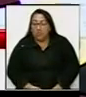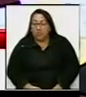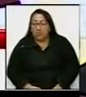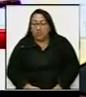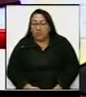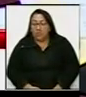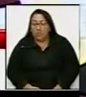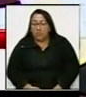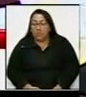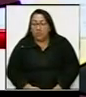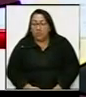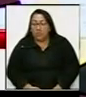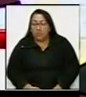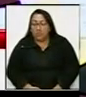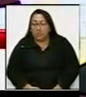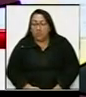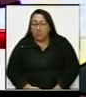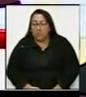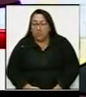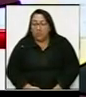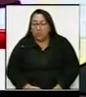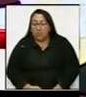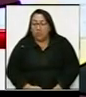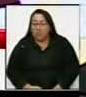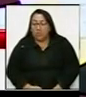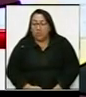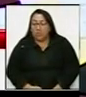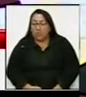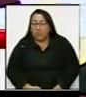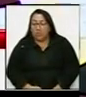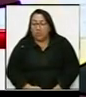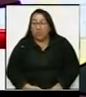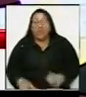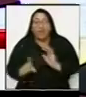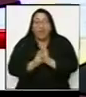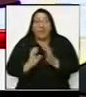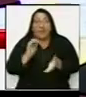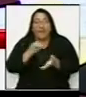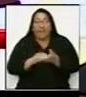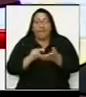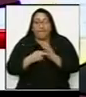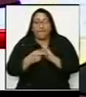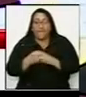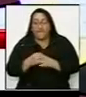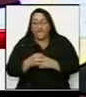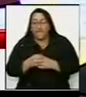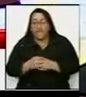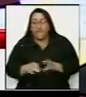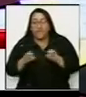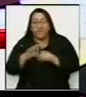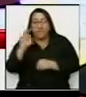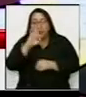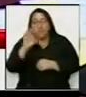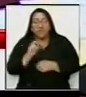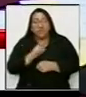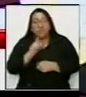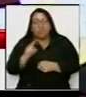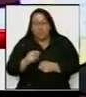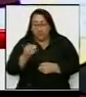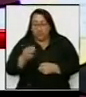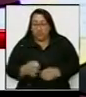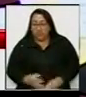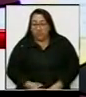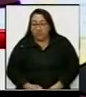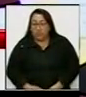de las etapas del concurso, estas, en esta ley se establezca el peso porcentual que tiene cada una. ¿Se refiere